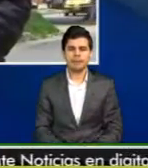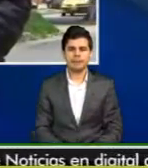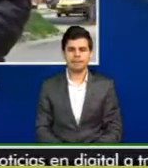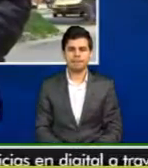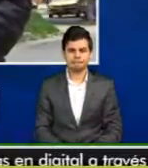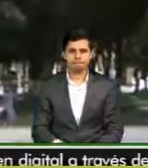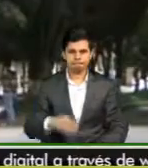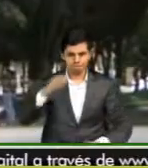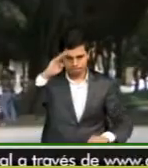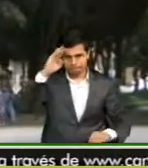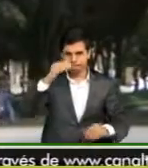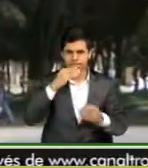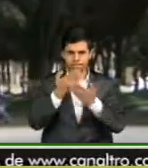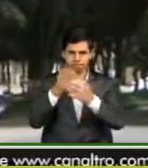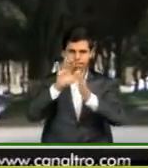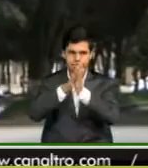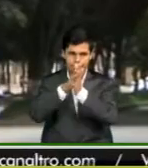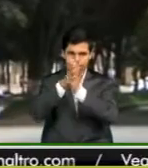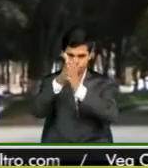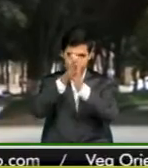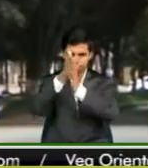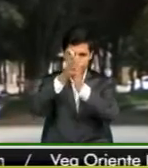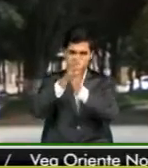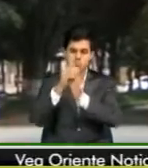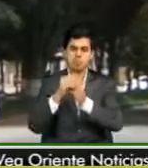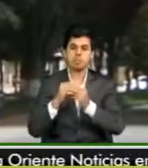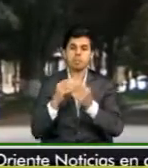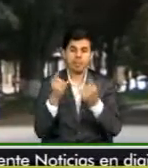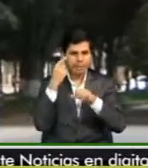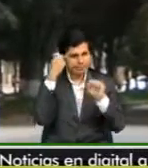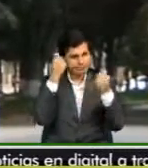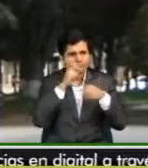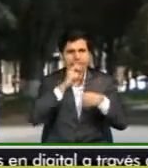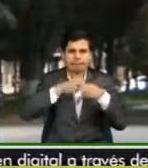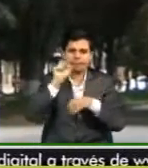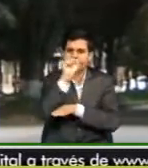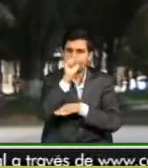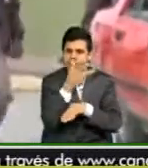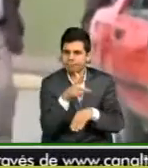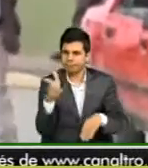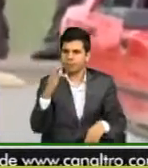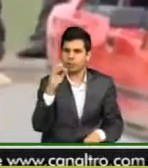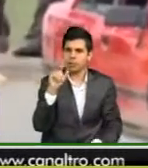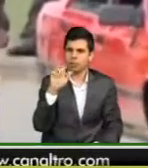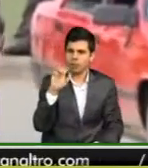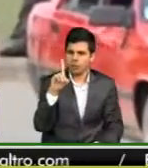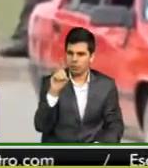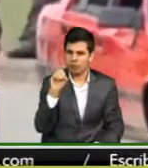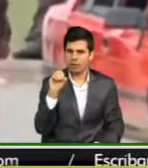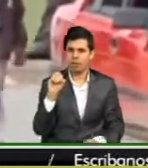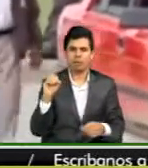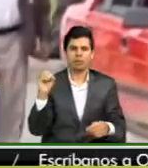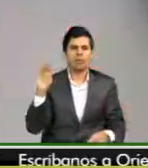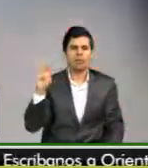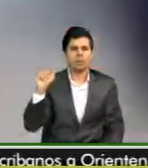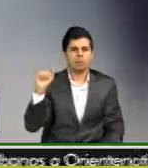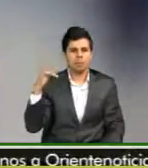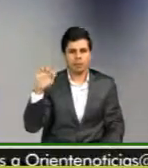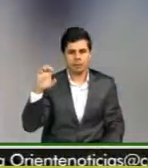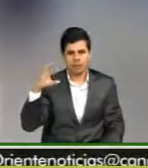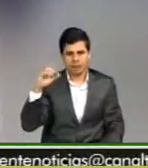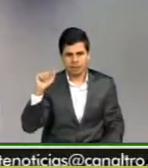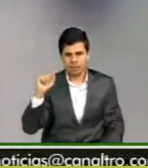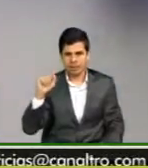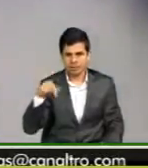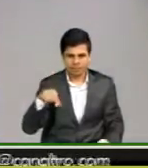Gracias, buenas tardes. La falta de comunicación vial es la mayor preocupación de los habitantes de Toledo y La Bateca. Nuevamente hay